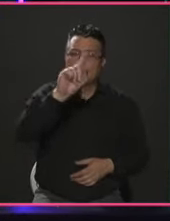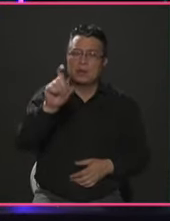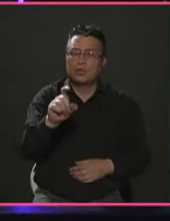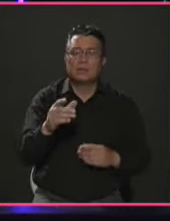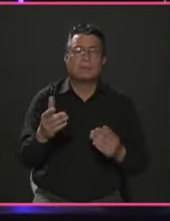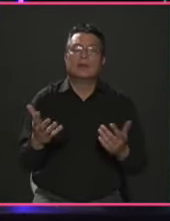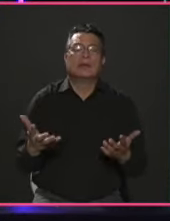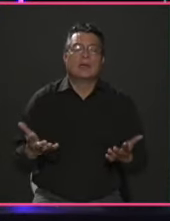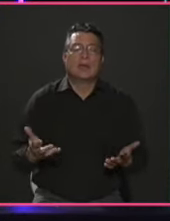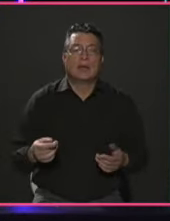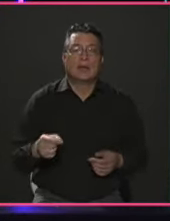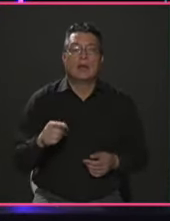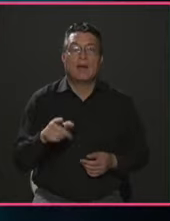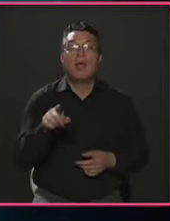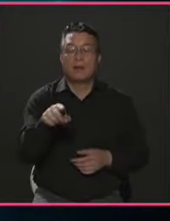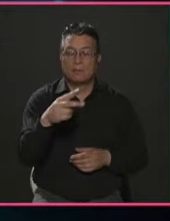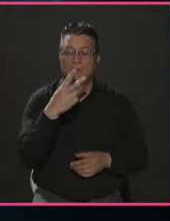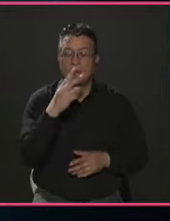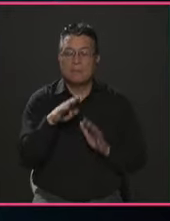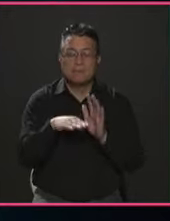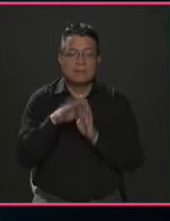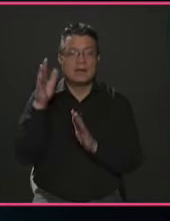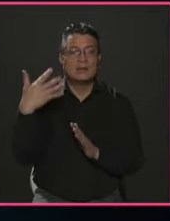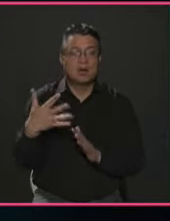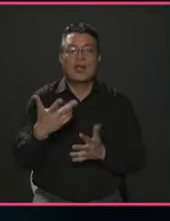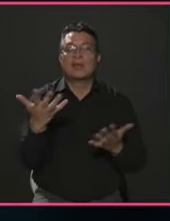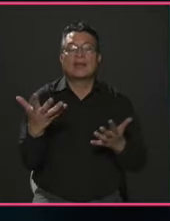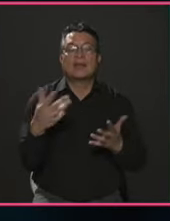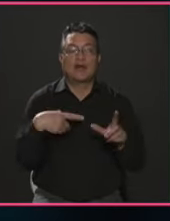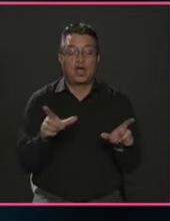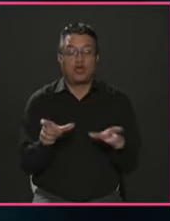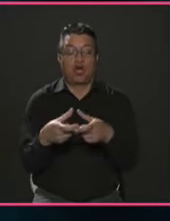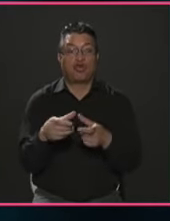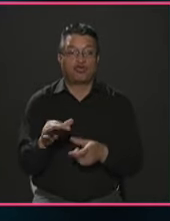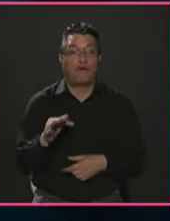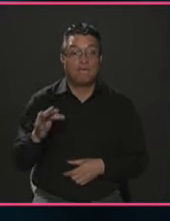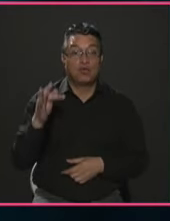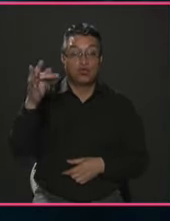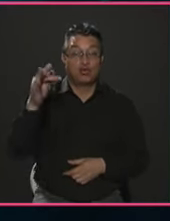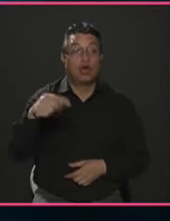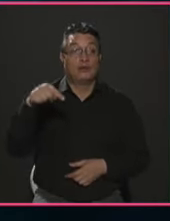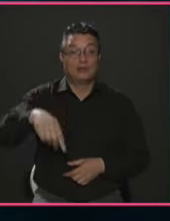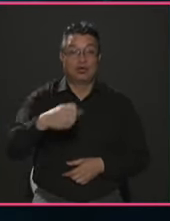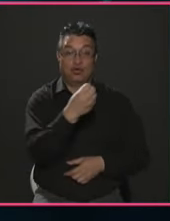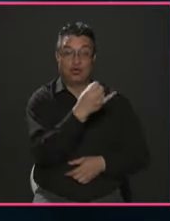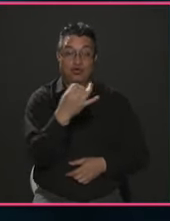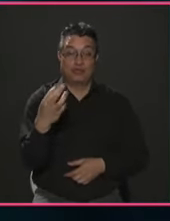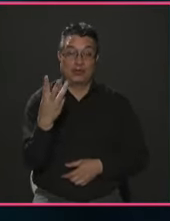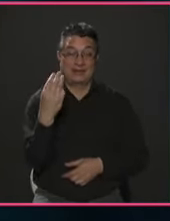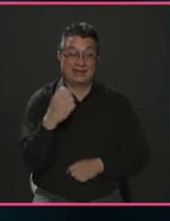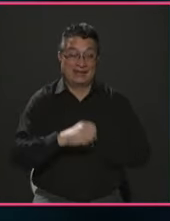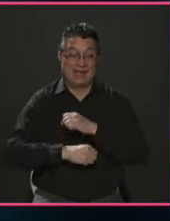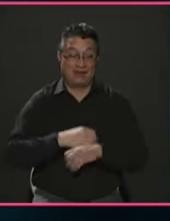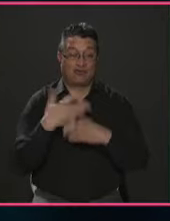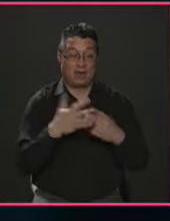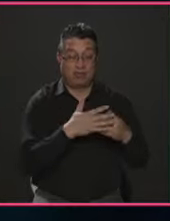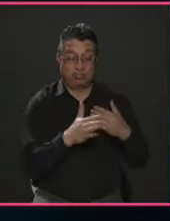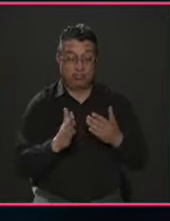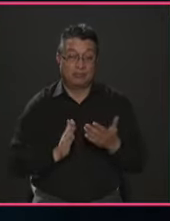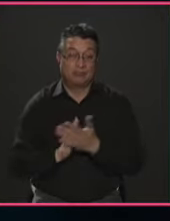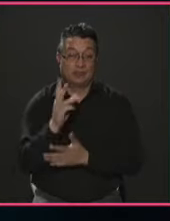hacemos tiene que ver fundamentalmente con que el congreso futuro que esta su 13 versión que empezó en el